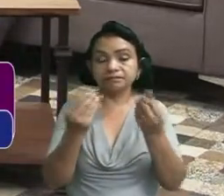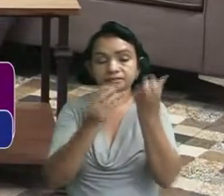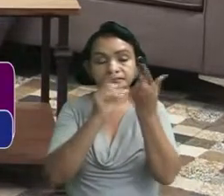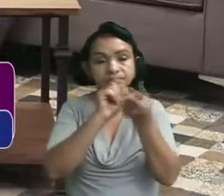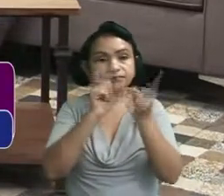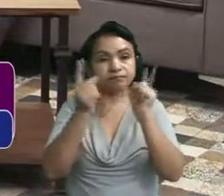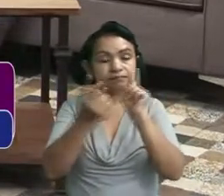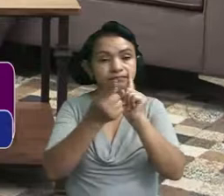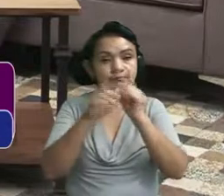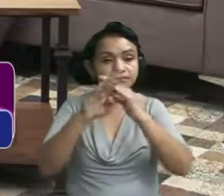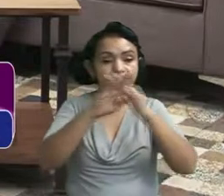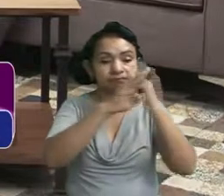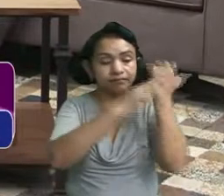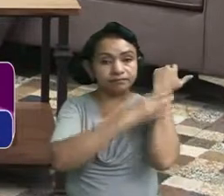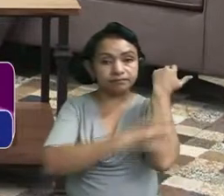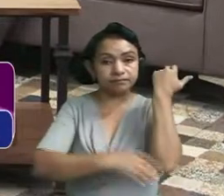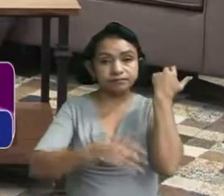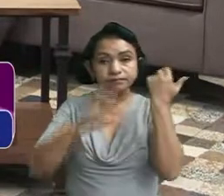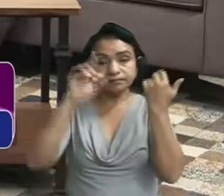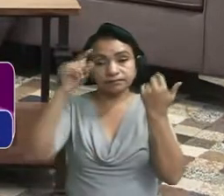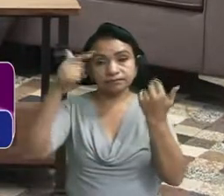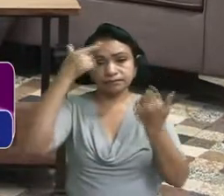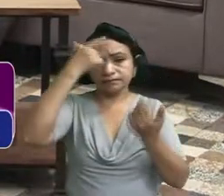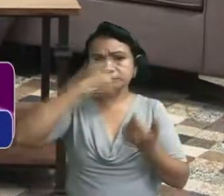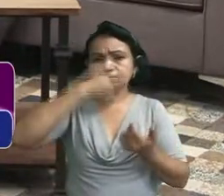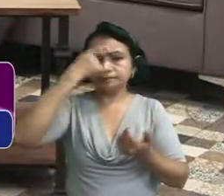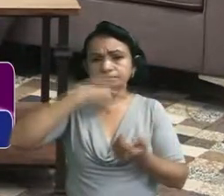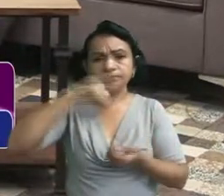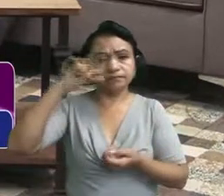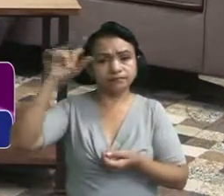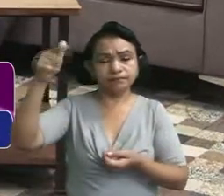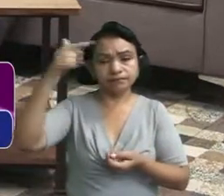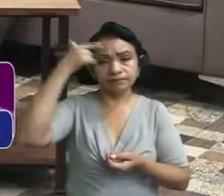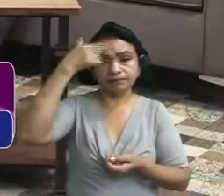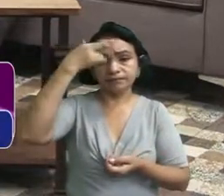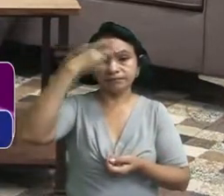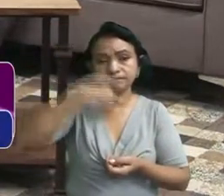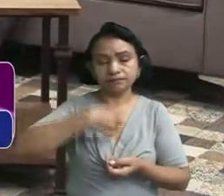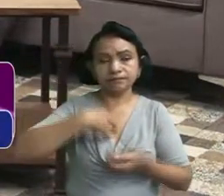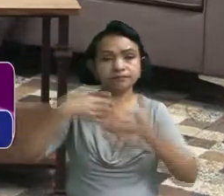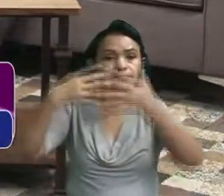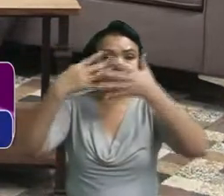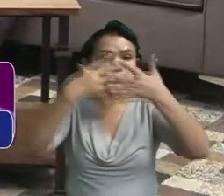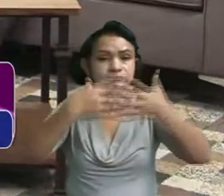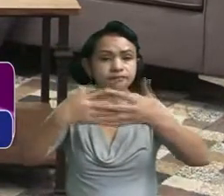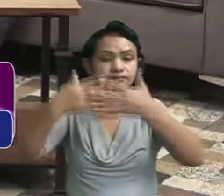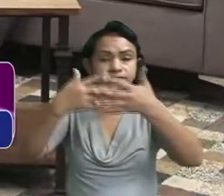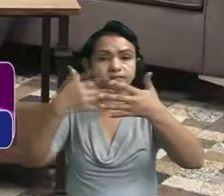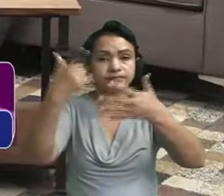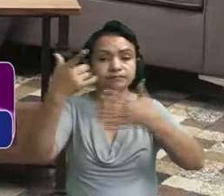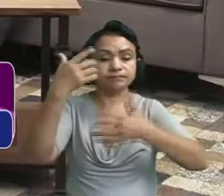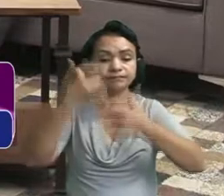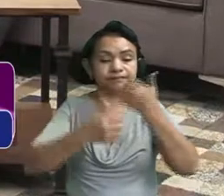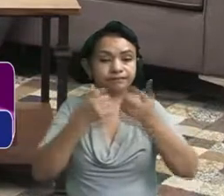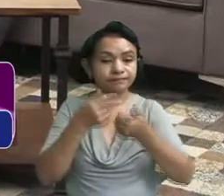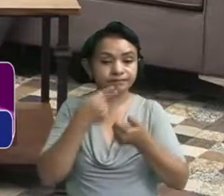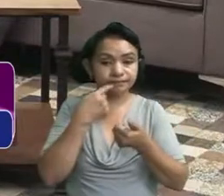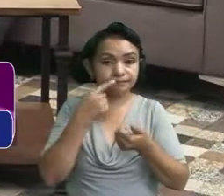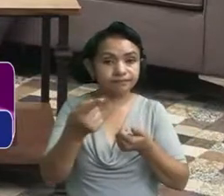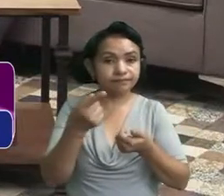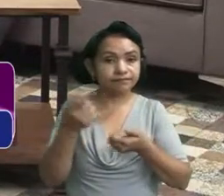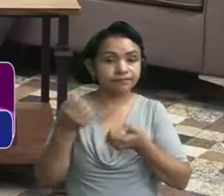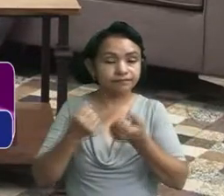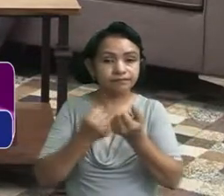precisamente somos un gobierno serio, un gobierno honesto, un gobierno responsable. Precisamente los Estados Unidos quieren querer afectar esos niveles